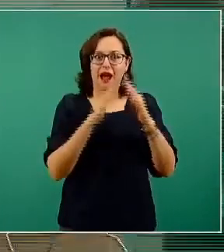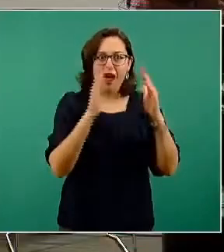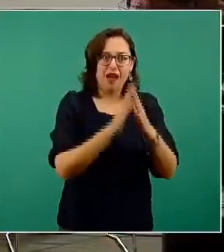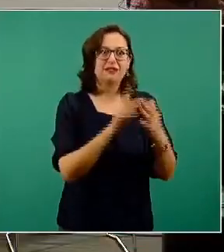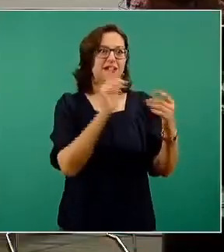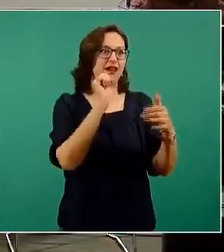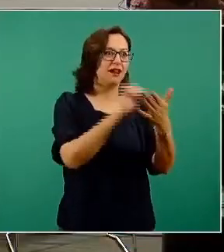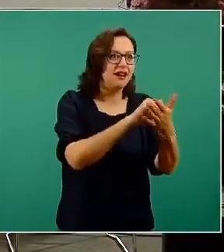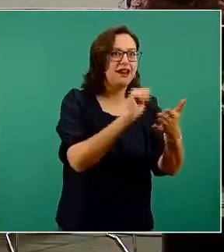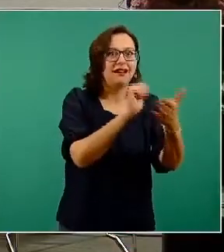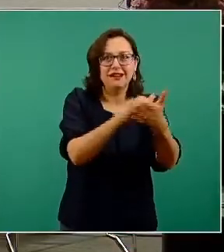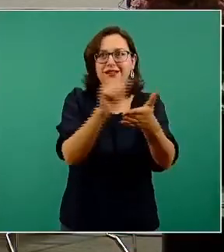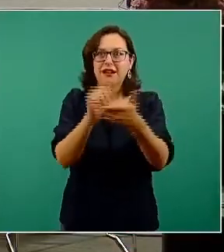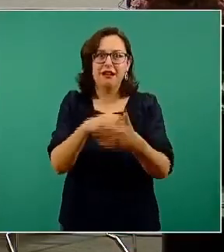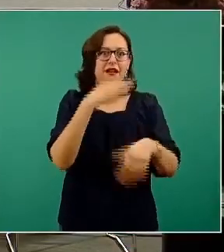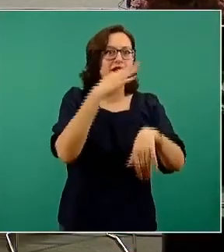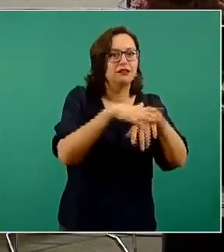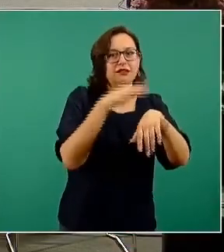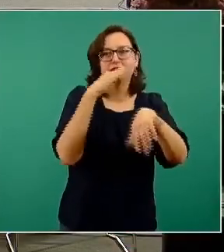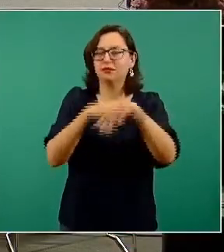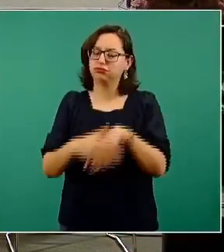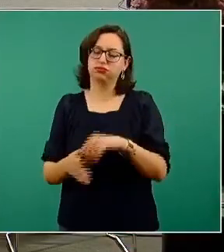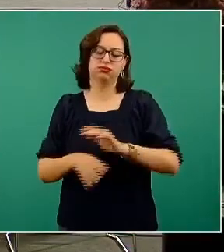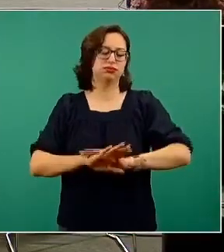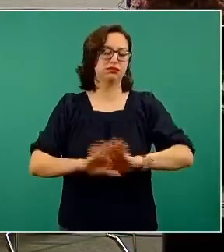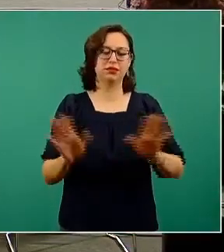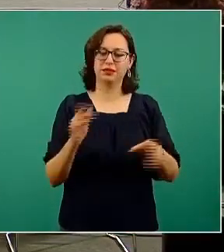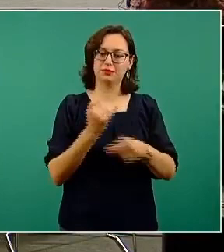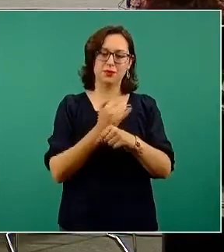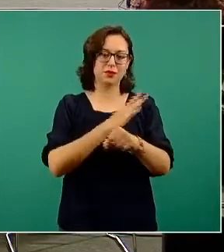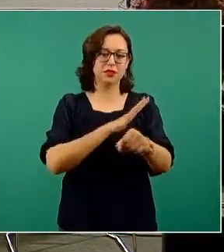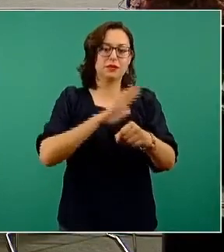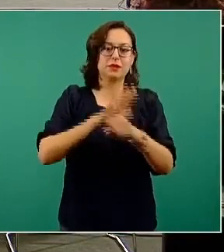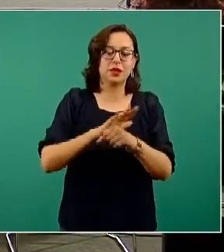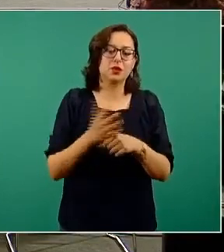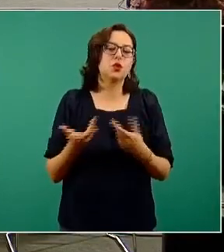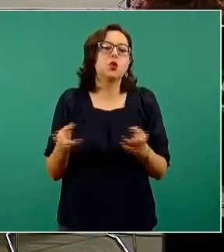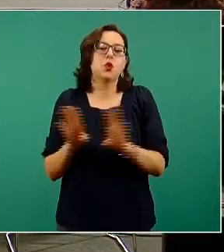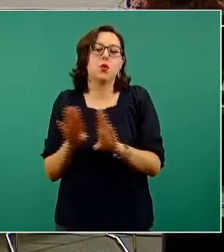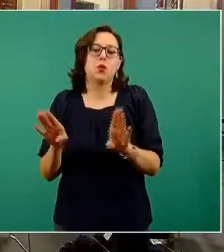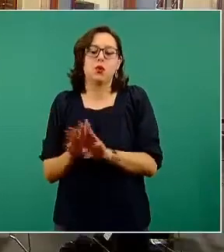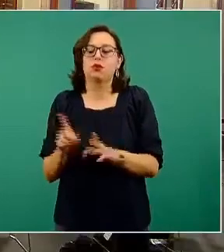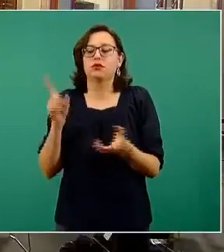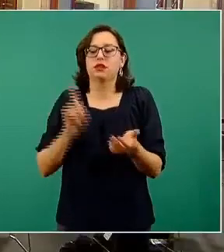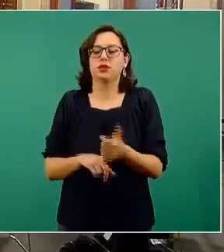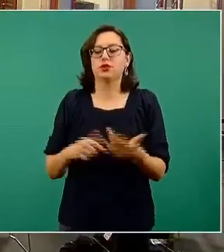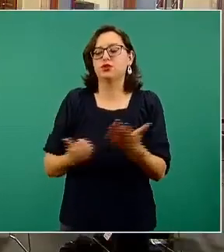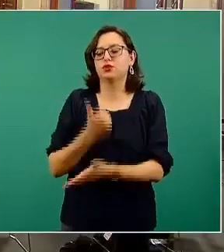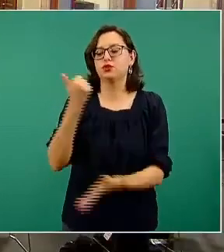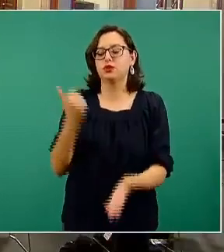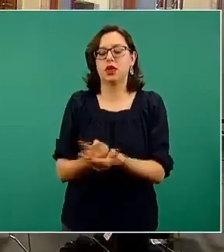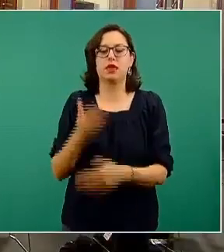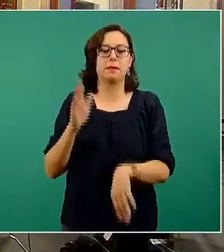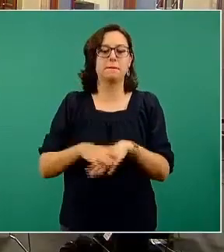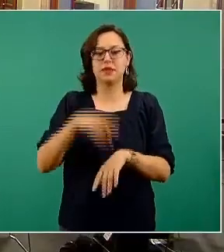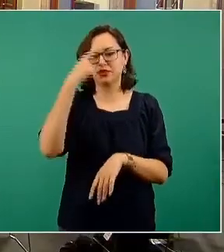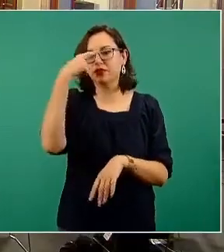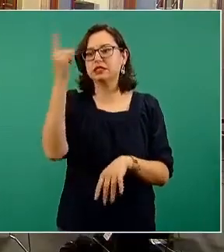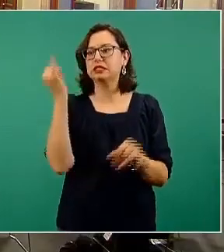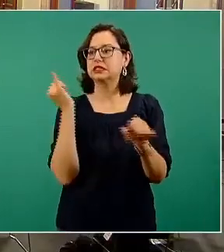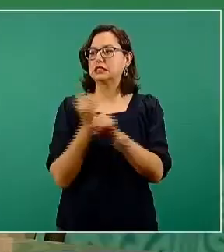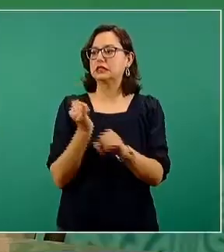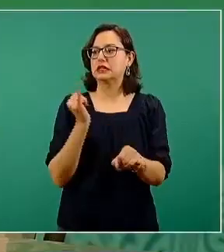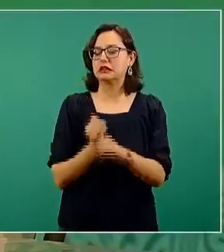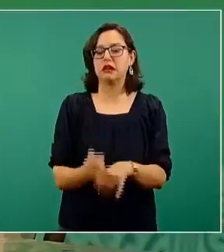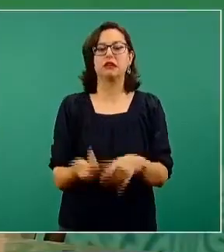diferentes colonias avisando. Entonces se han utilizado mucho más pues, los medios, ya sea medios de comunicación, el internet, para